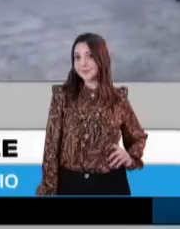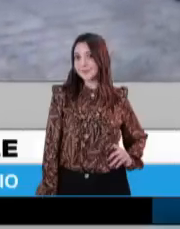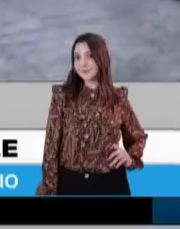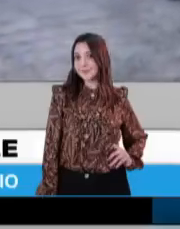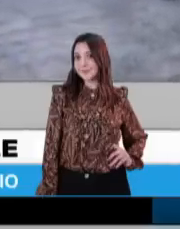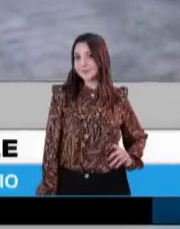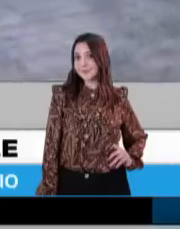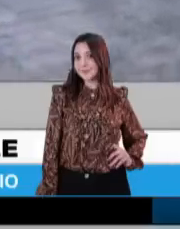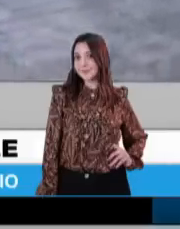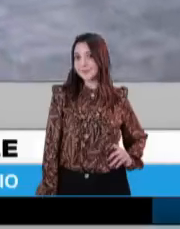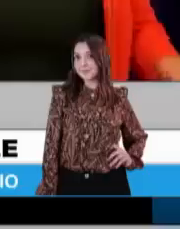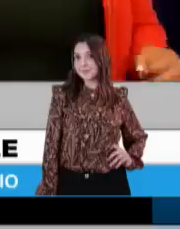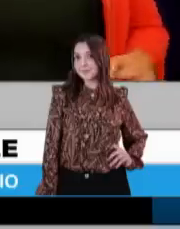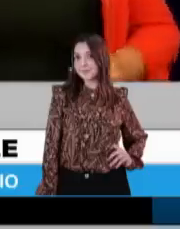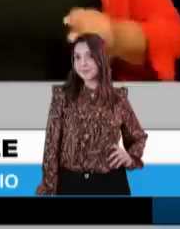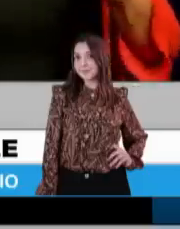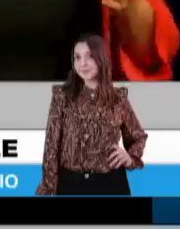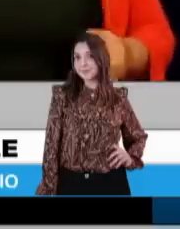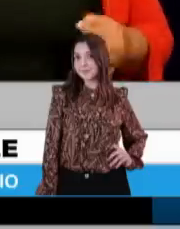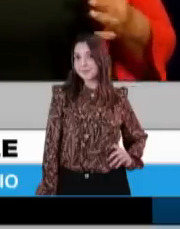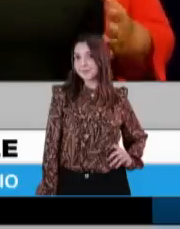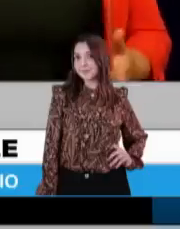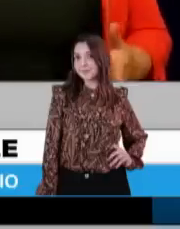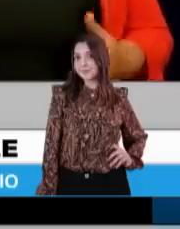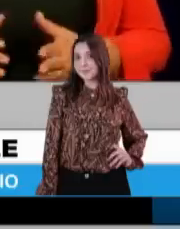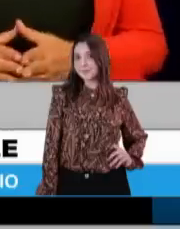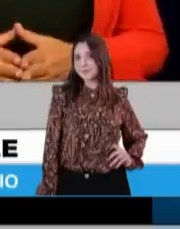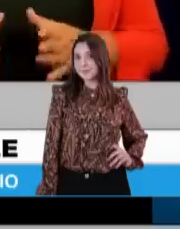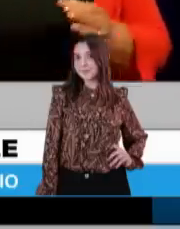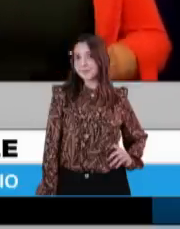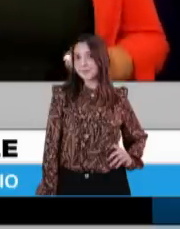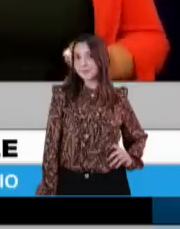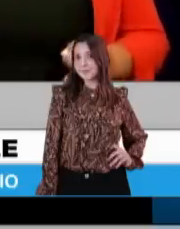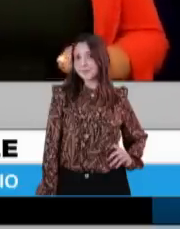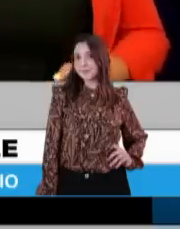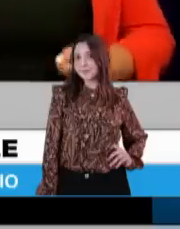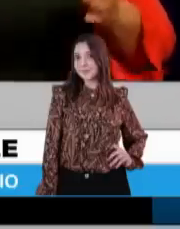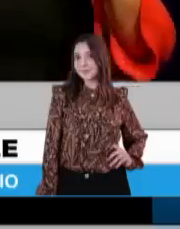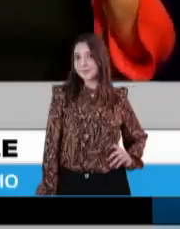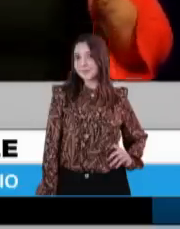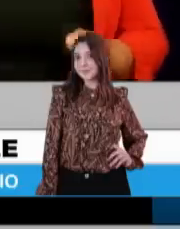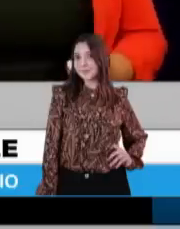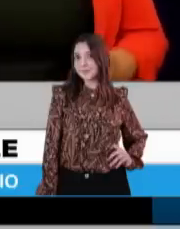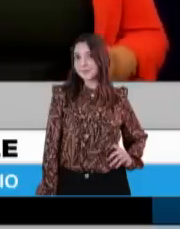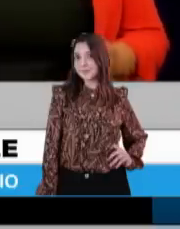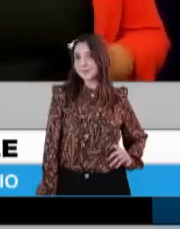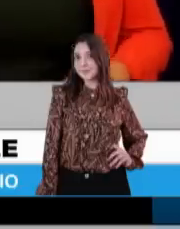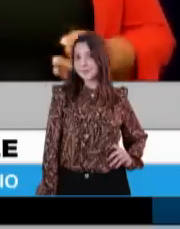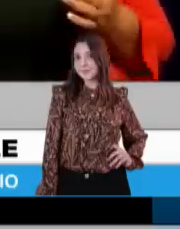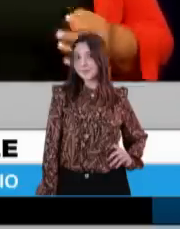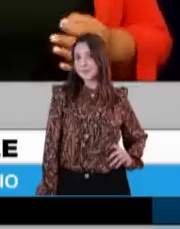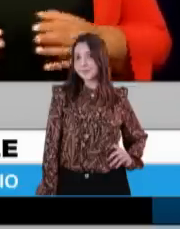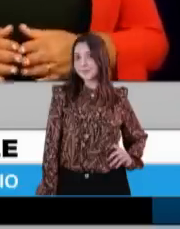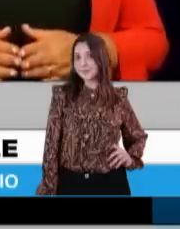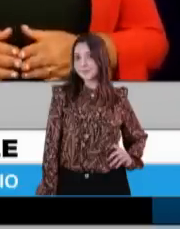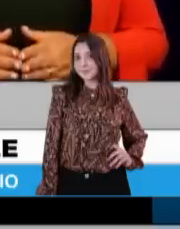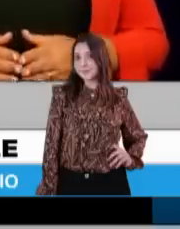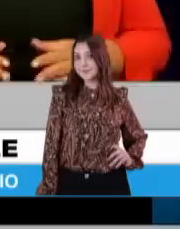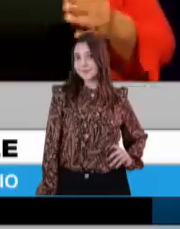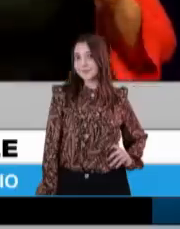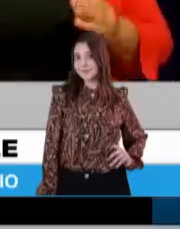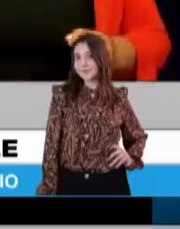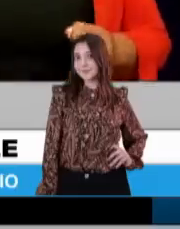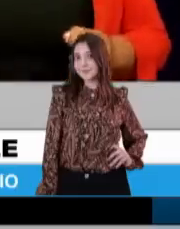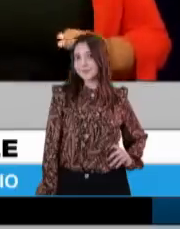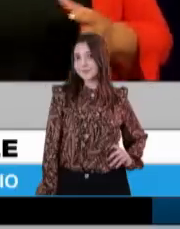Paiva renunció solamente a su cargo del Estado Mayor Conjunto, no al ejército. Sigue siendo general, la tercera antigüedad